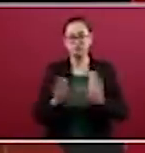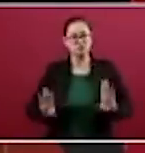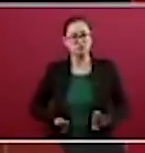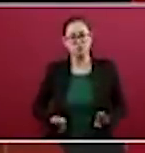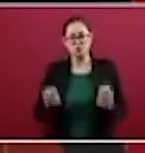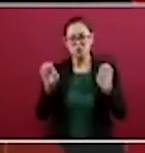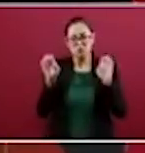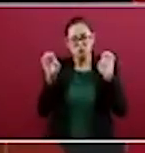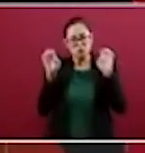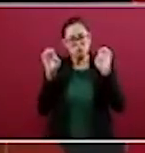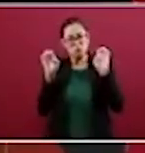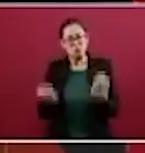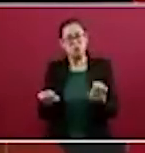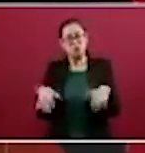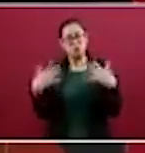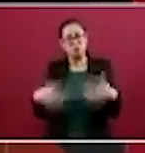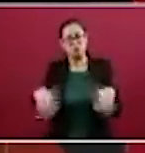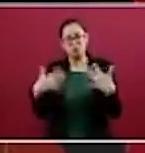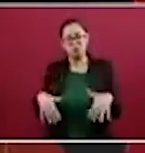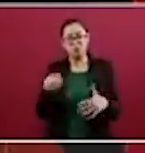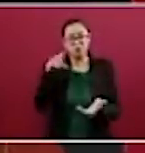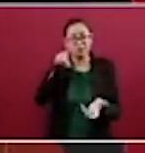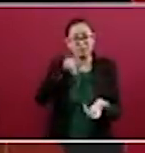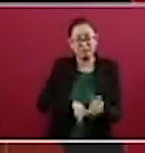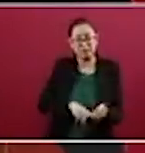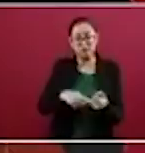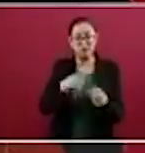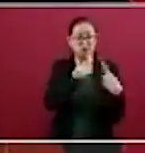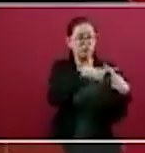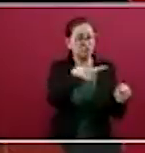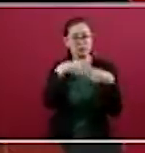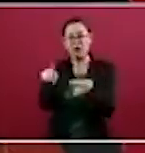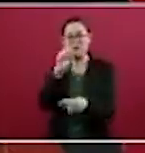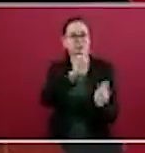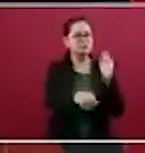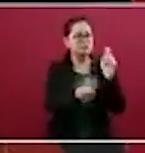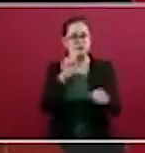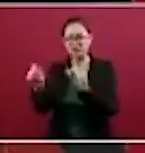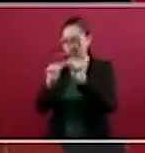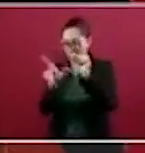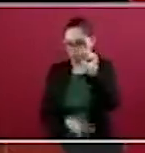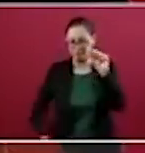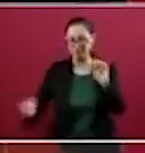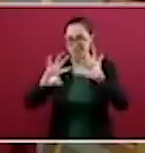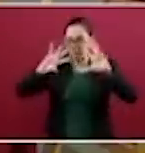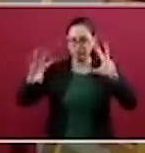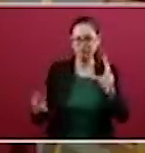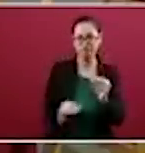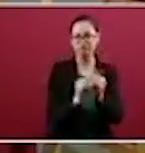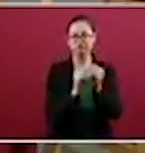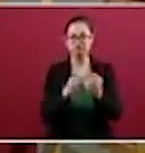y elegancia en esa inolvidable alegoría de la patria que acompañó nuestros ensueños y nuestra